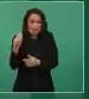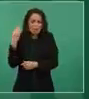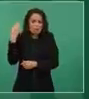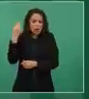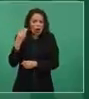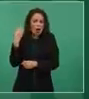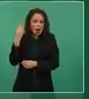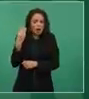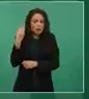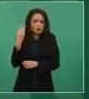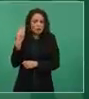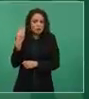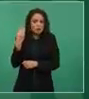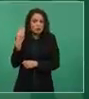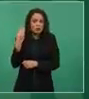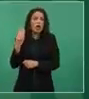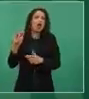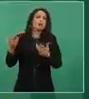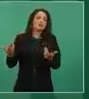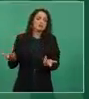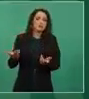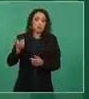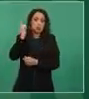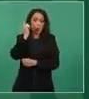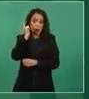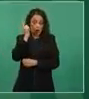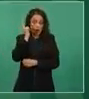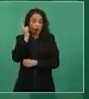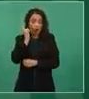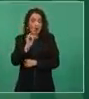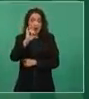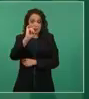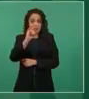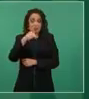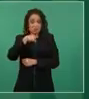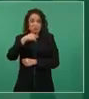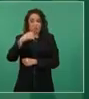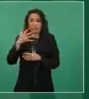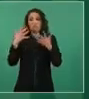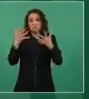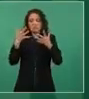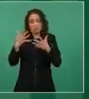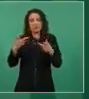Yo espero que sí se llegue al 40% de participación para que